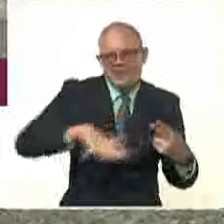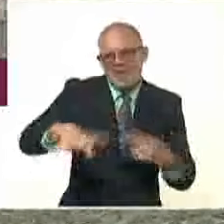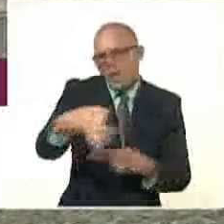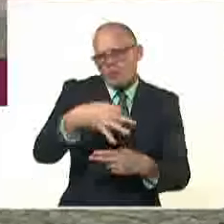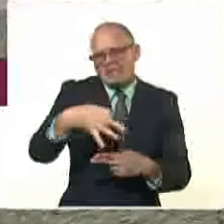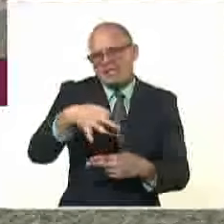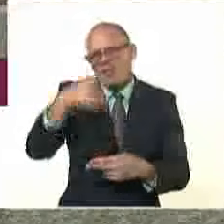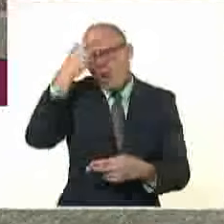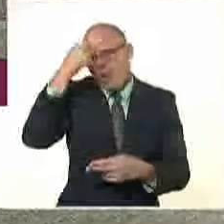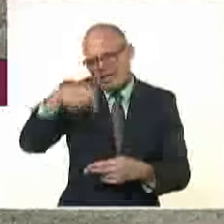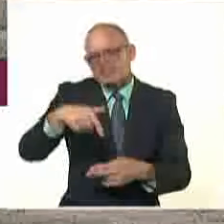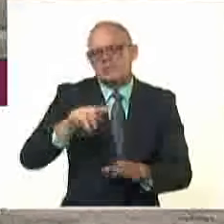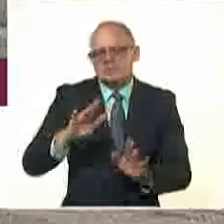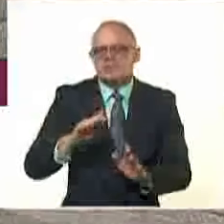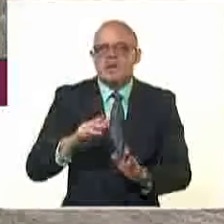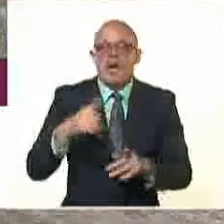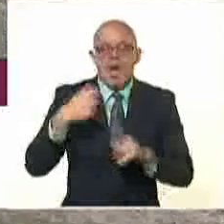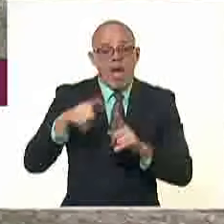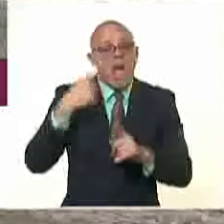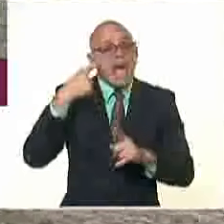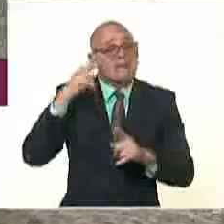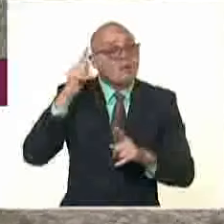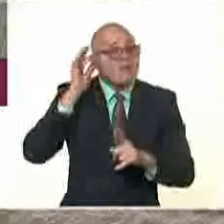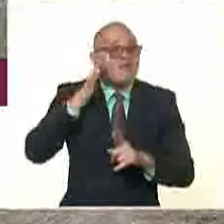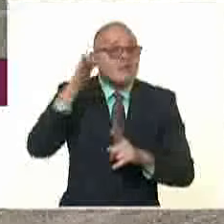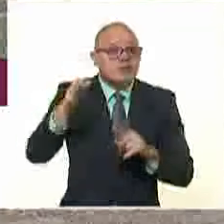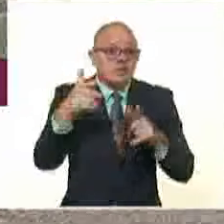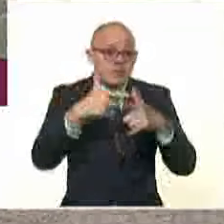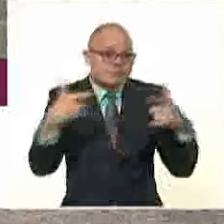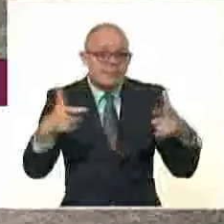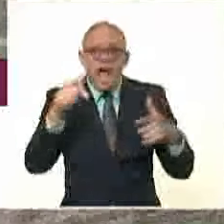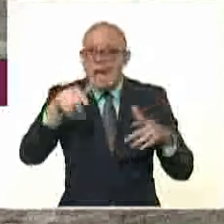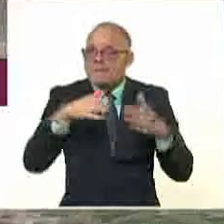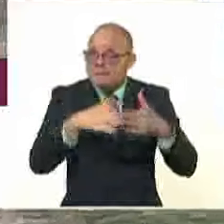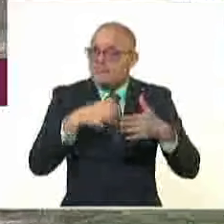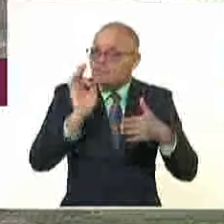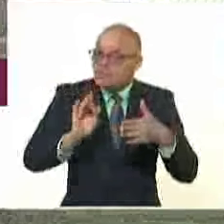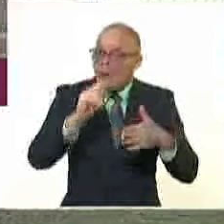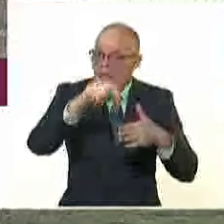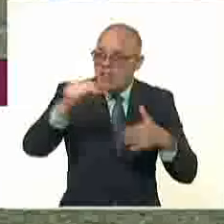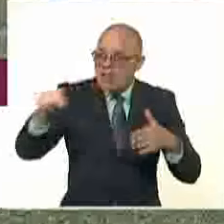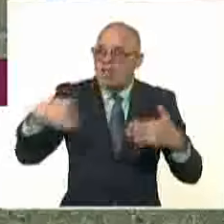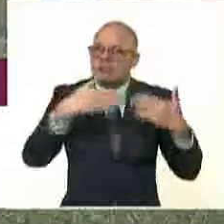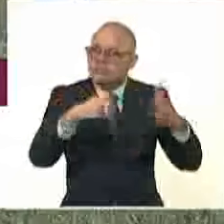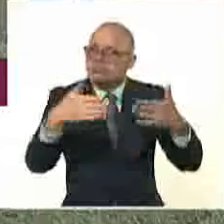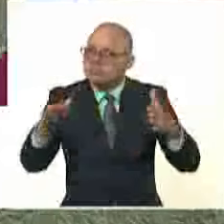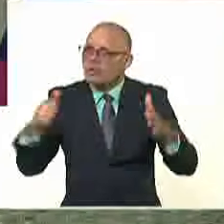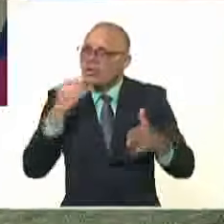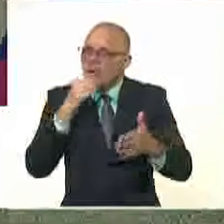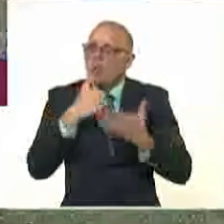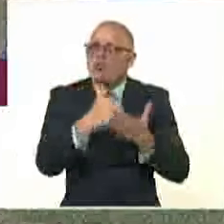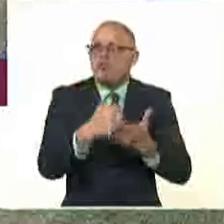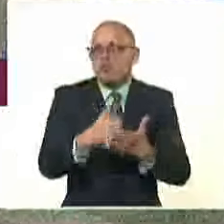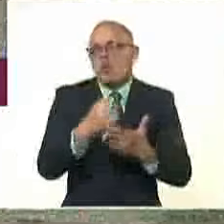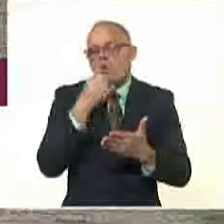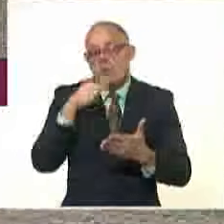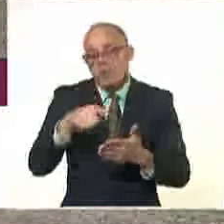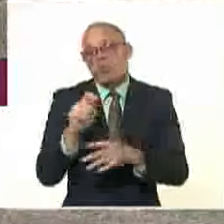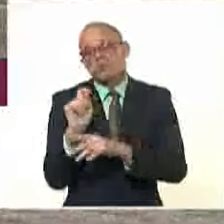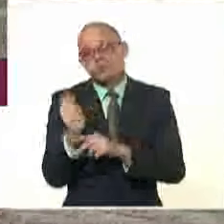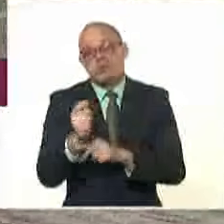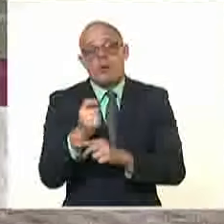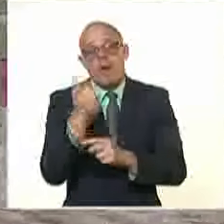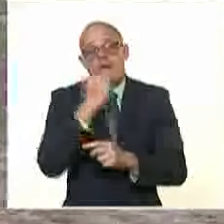para habilitar otros terrenos ya identificados en Granma y que seguramente ayudarán a fortalecer el deporte nacional en